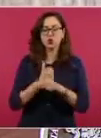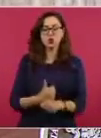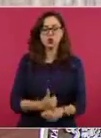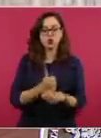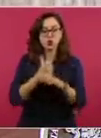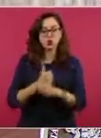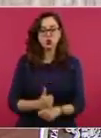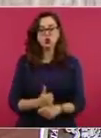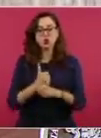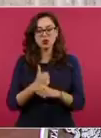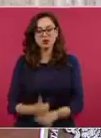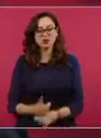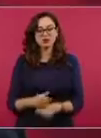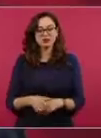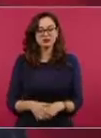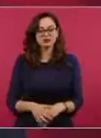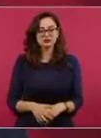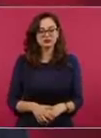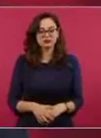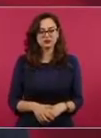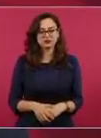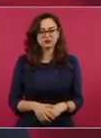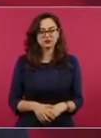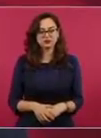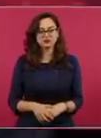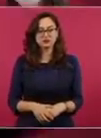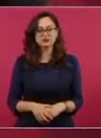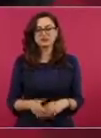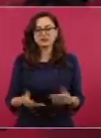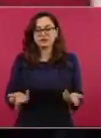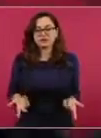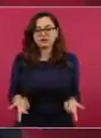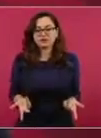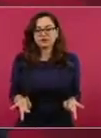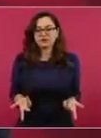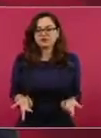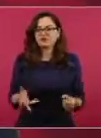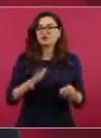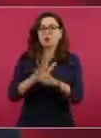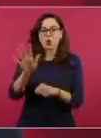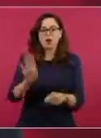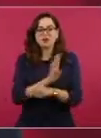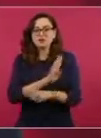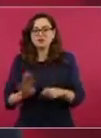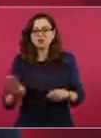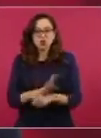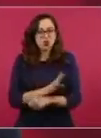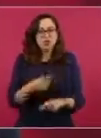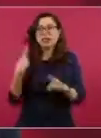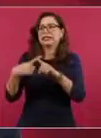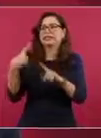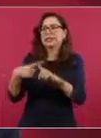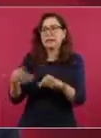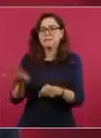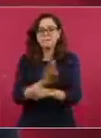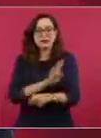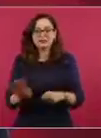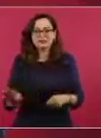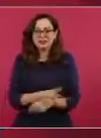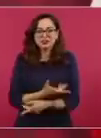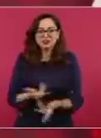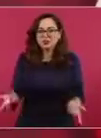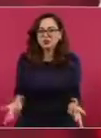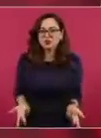de los pueblos del mundo. Yo no sé a quién beneficia, es una